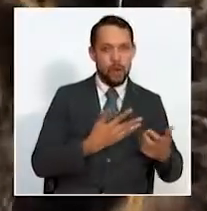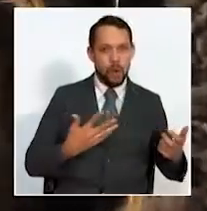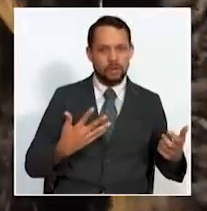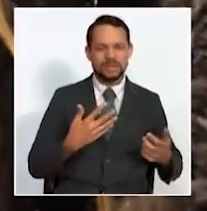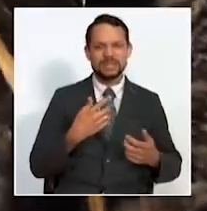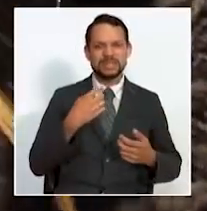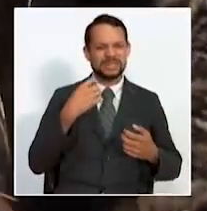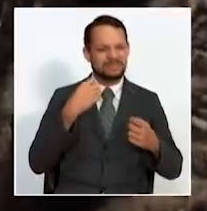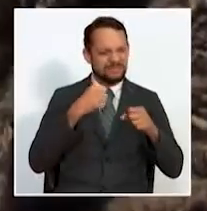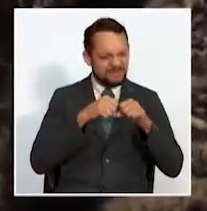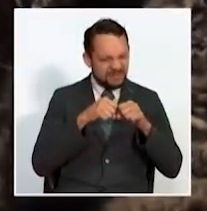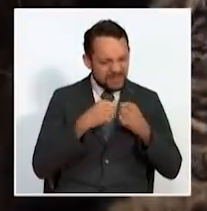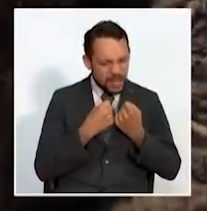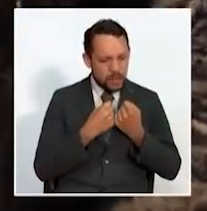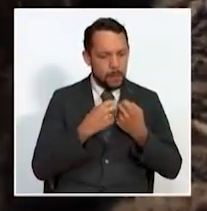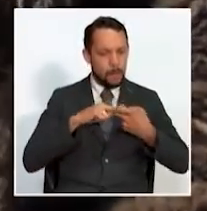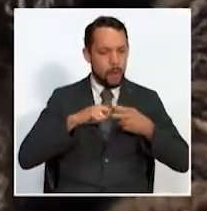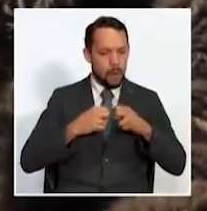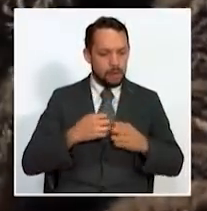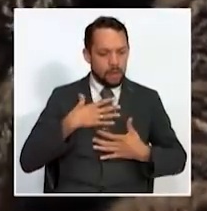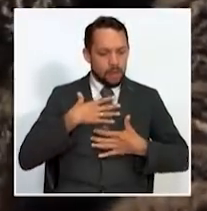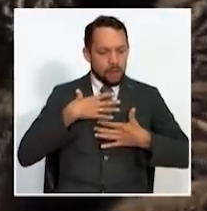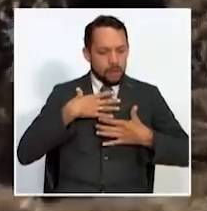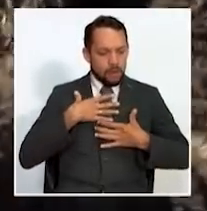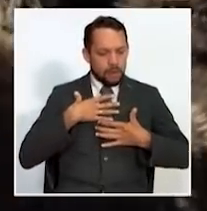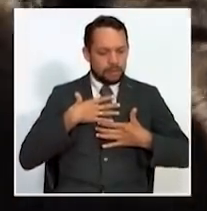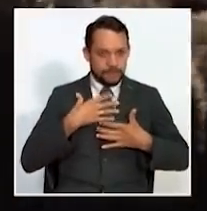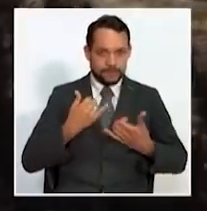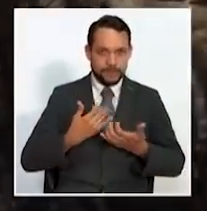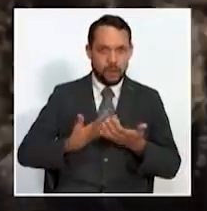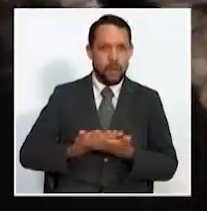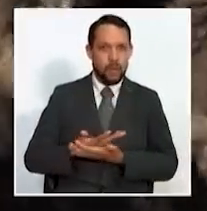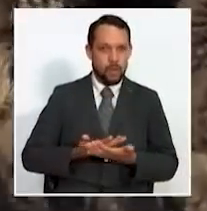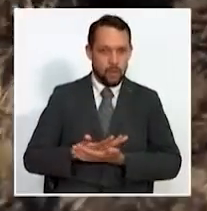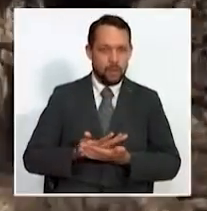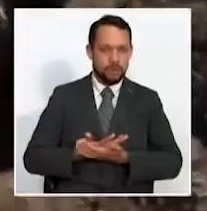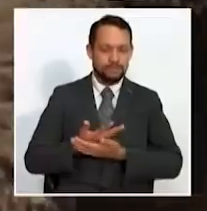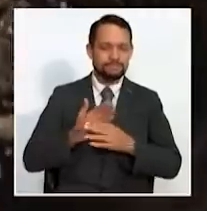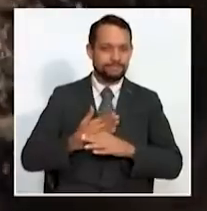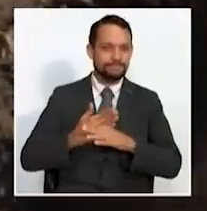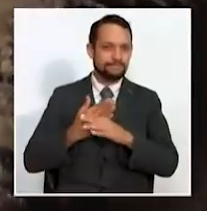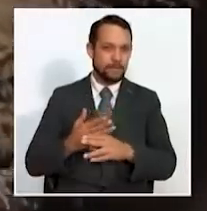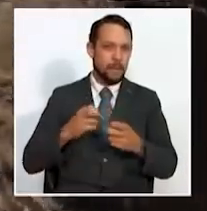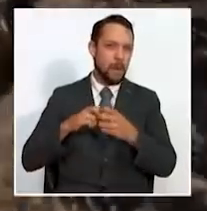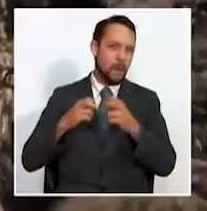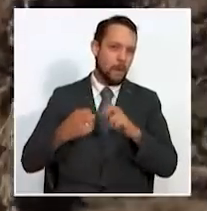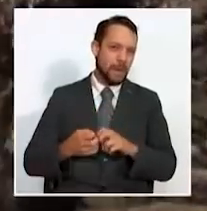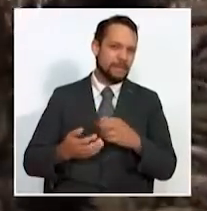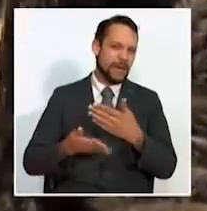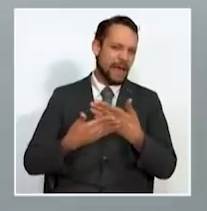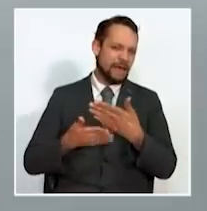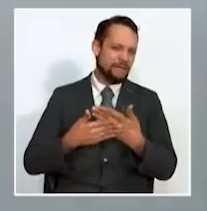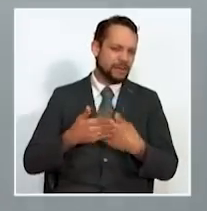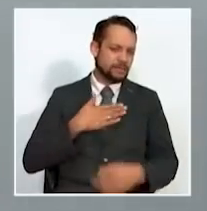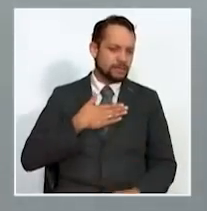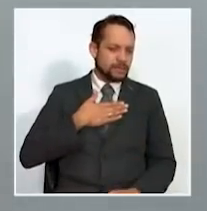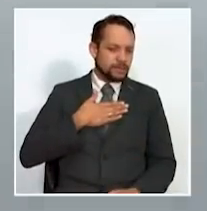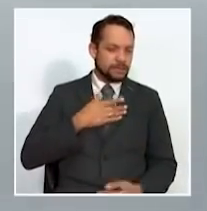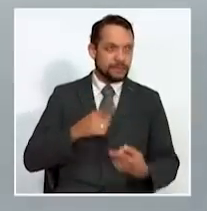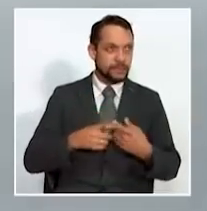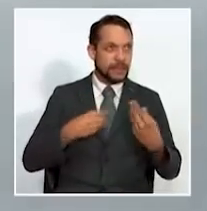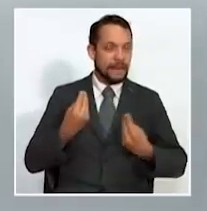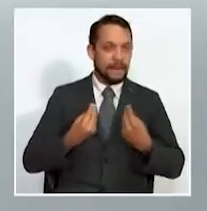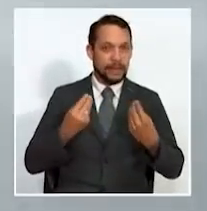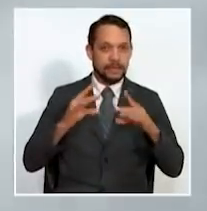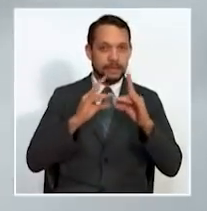vías respiratorias. Por eso te daremos algunas recomendaciones para evitar estas molestas manifestaciones. Cubra las camas